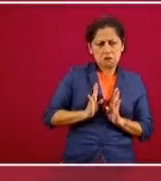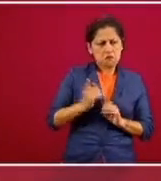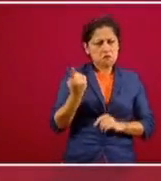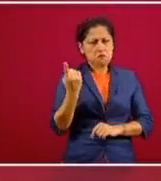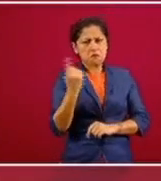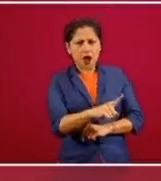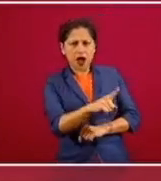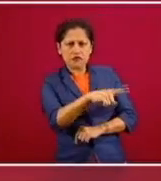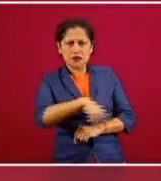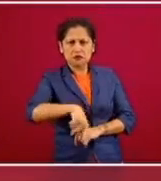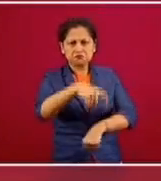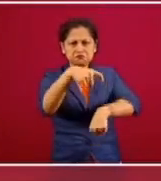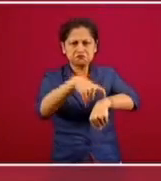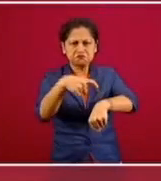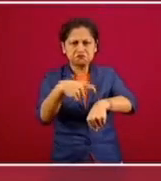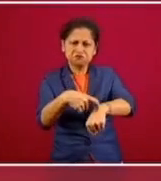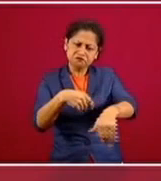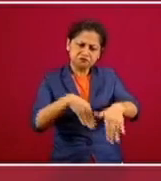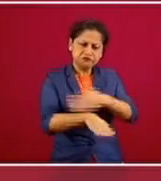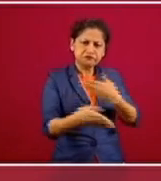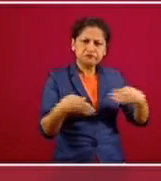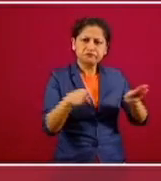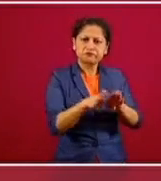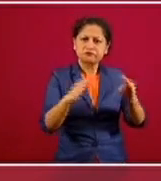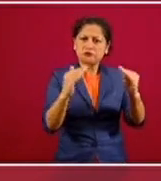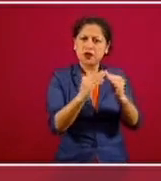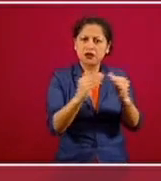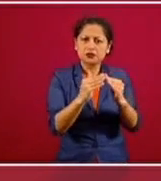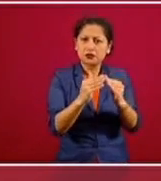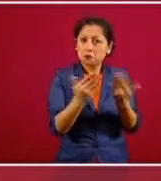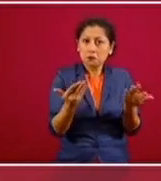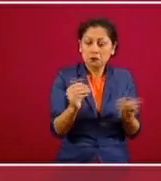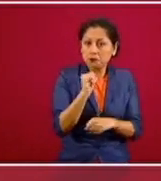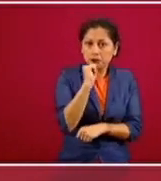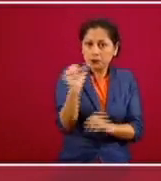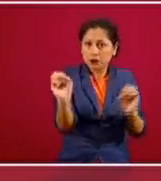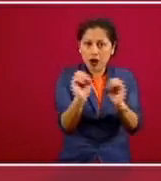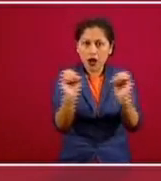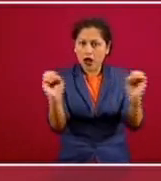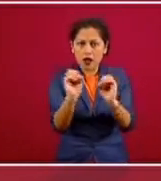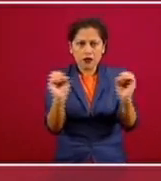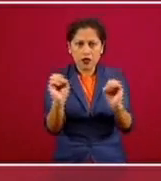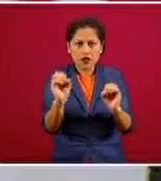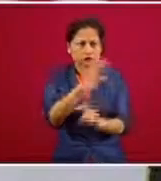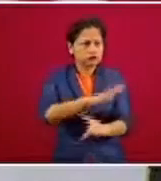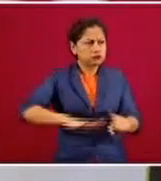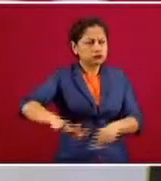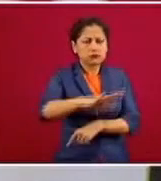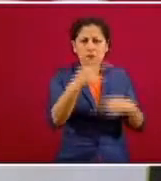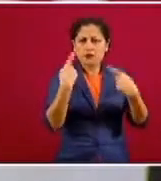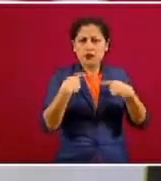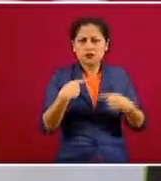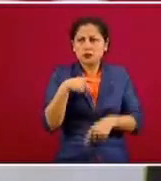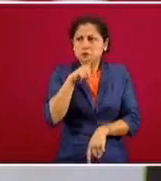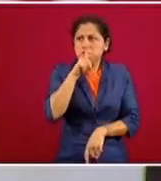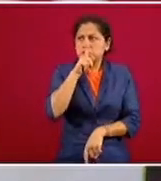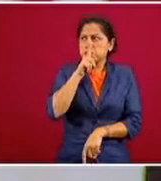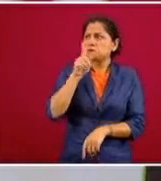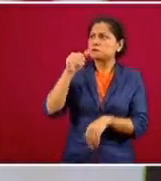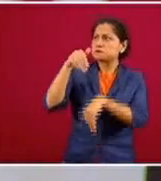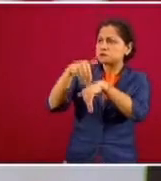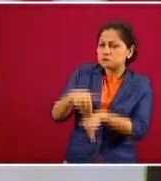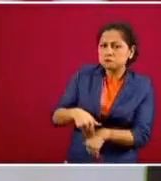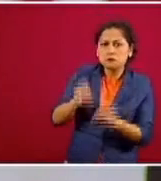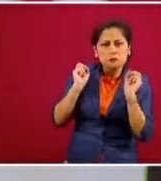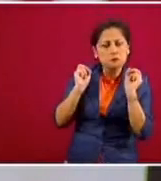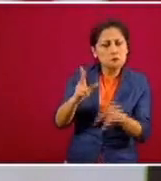Nuestro pueblo ha actuado de manera muy responsable, a pesar del sacrificio